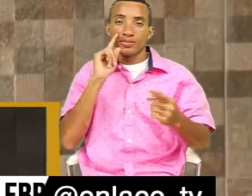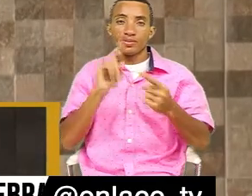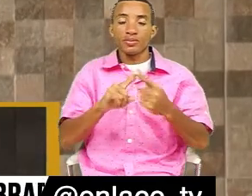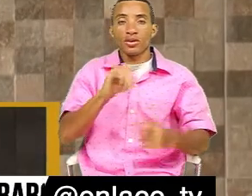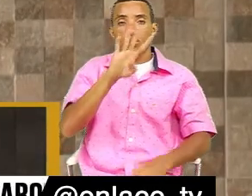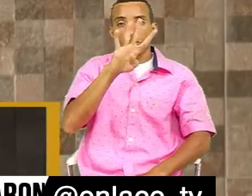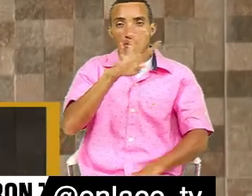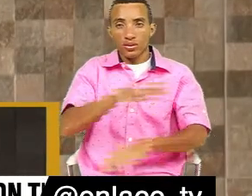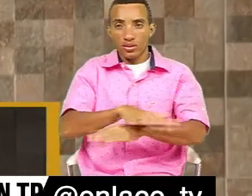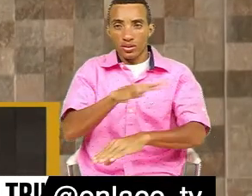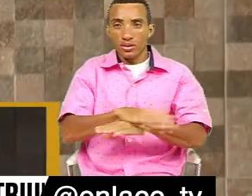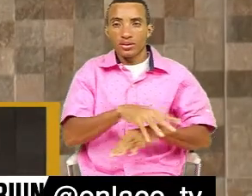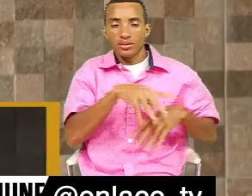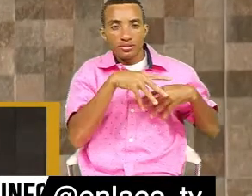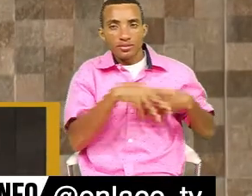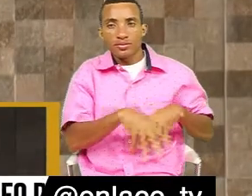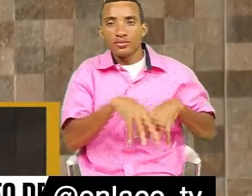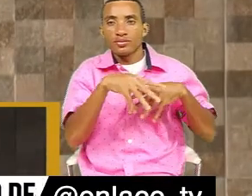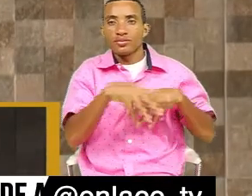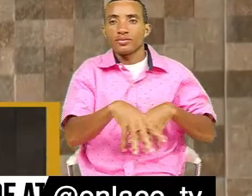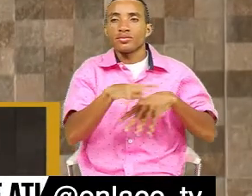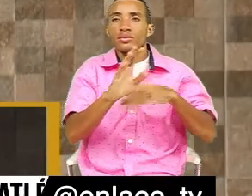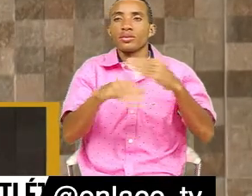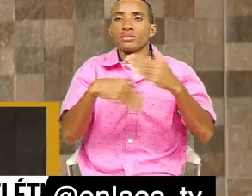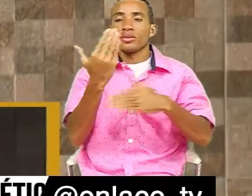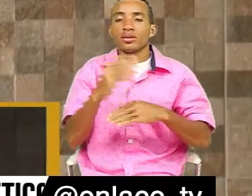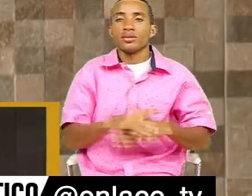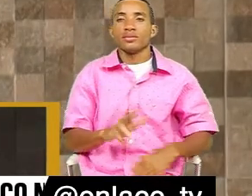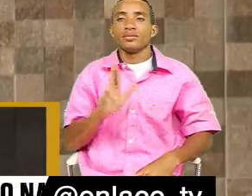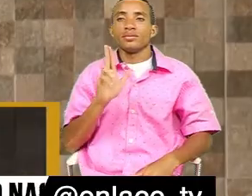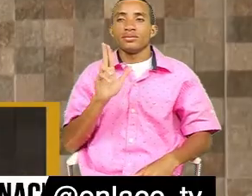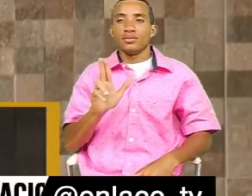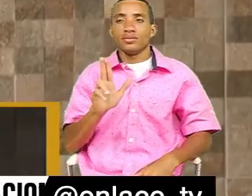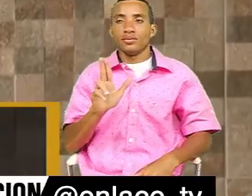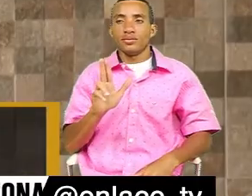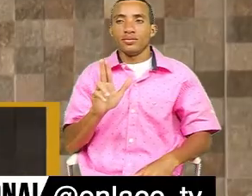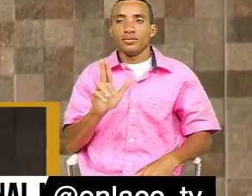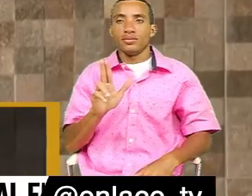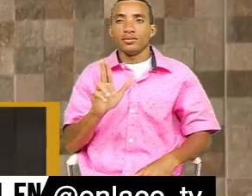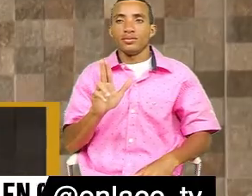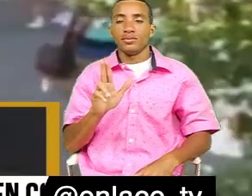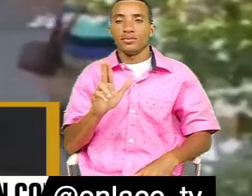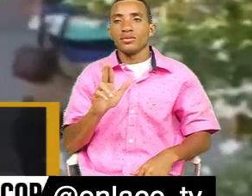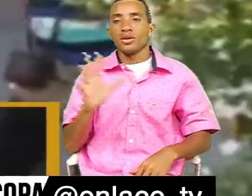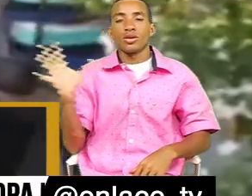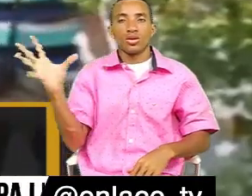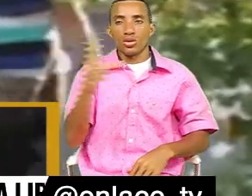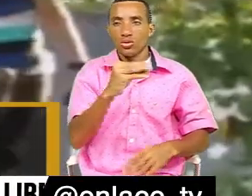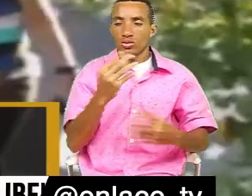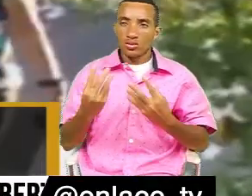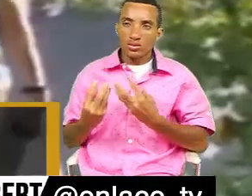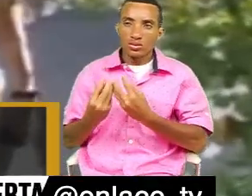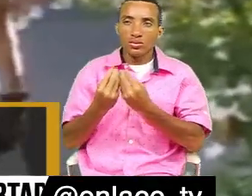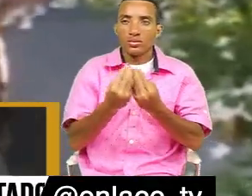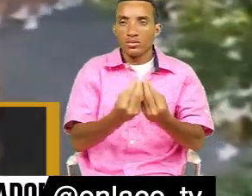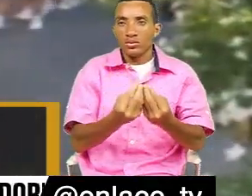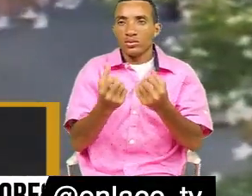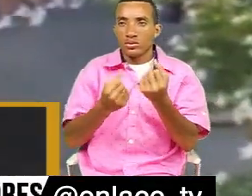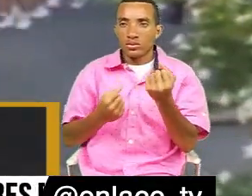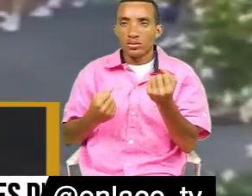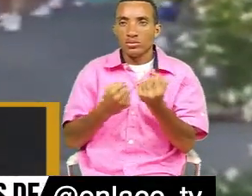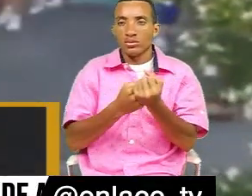tarde el desfile empiece desde el Parque Camilo Torres. La idea es que salgan todos a acompañar a los deportistas. Vamos